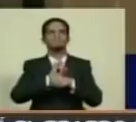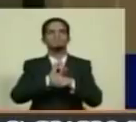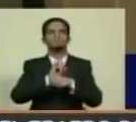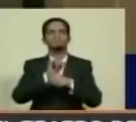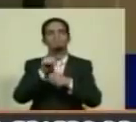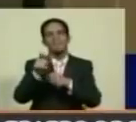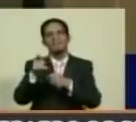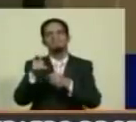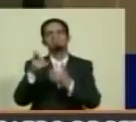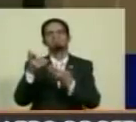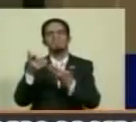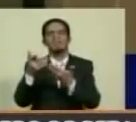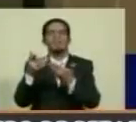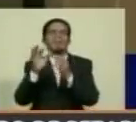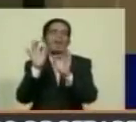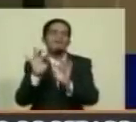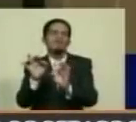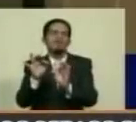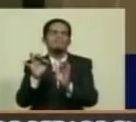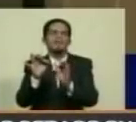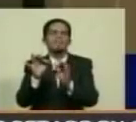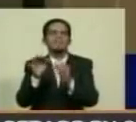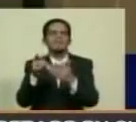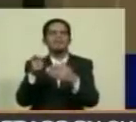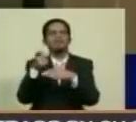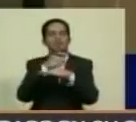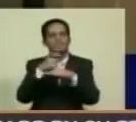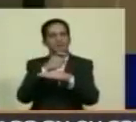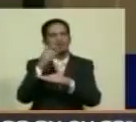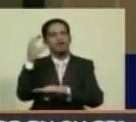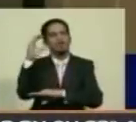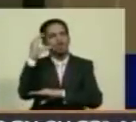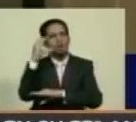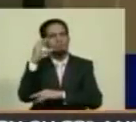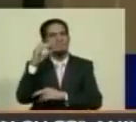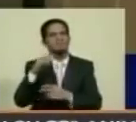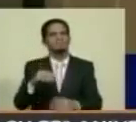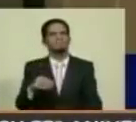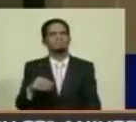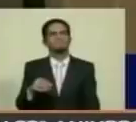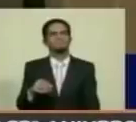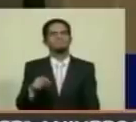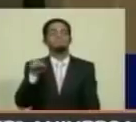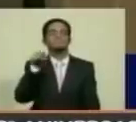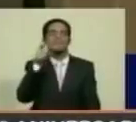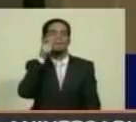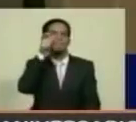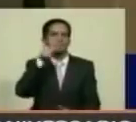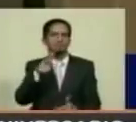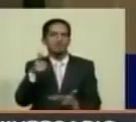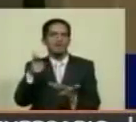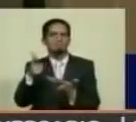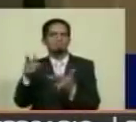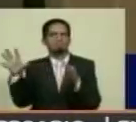ya en este caso serían al menos dos, aquel de migración más esta persona que estaría vinculada a este teniente coronel